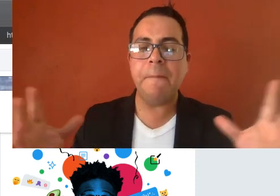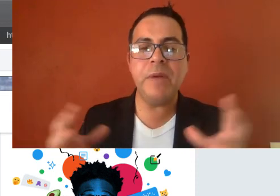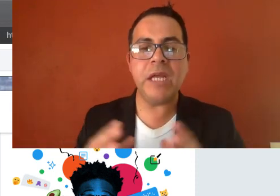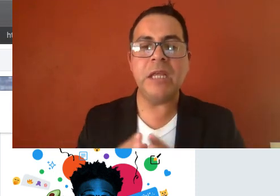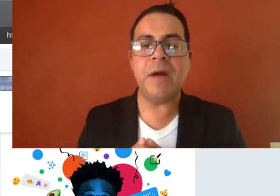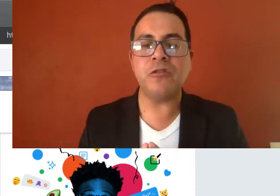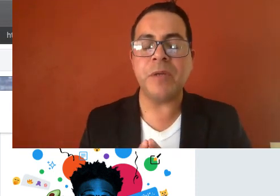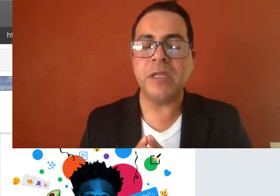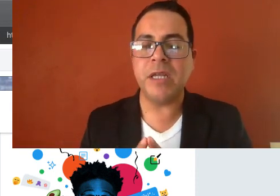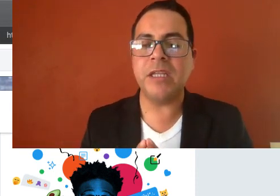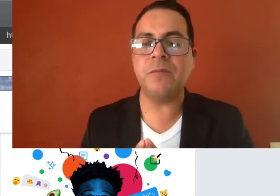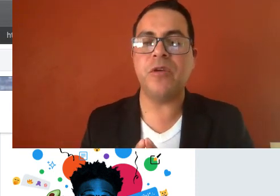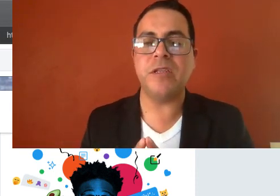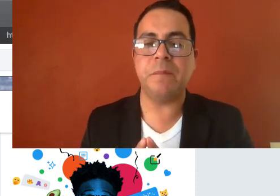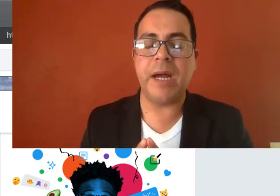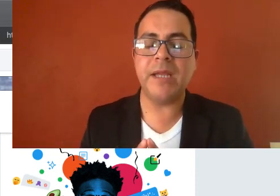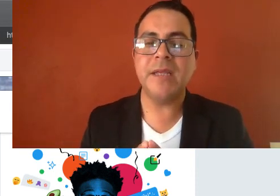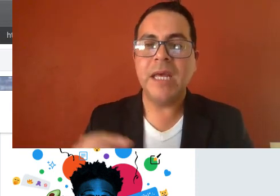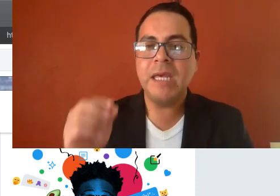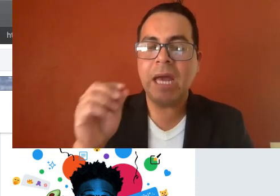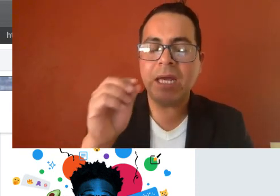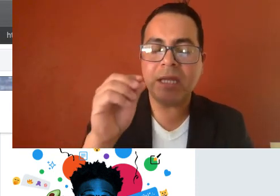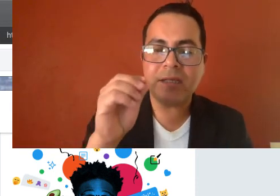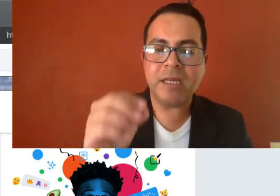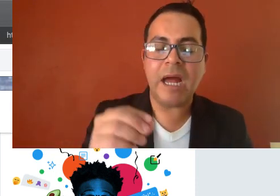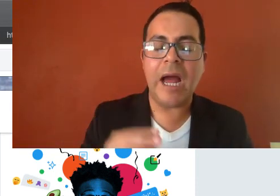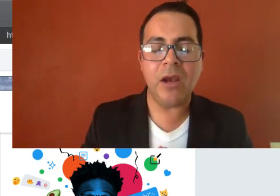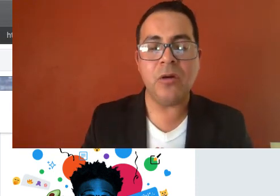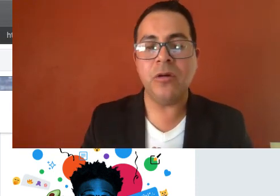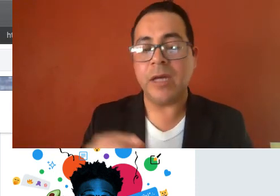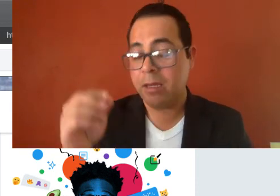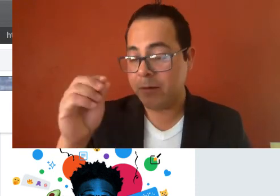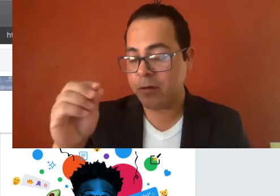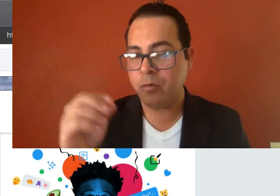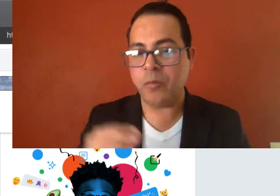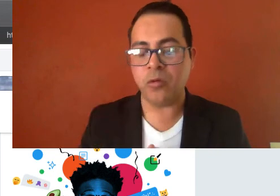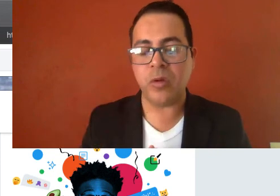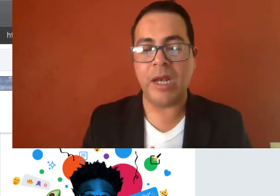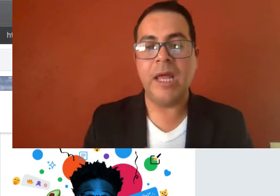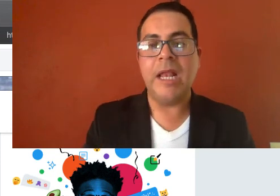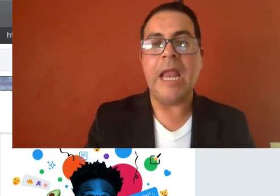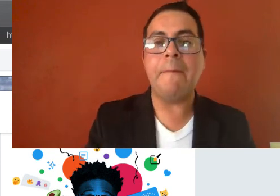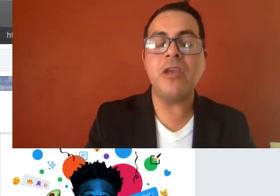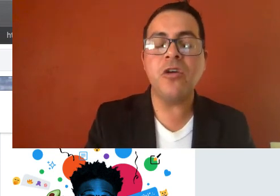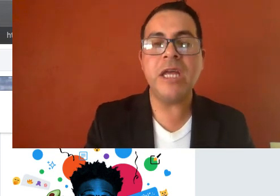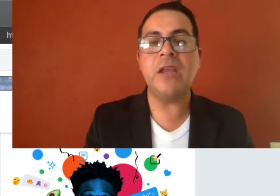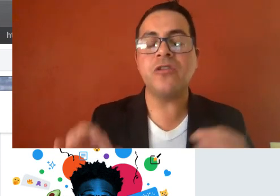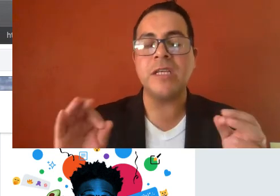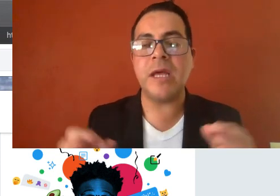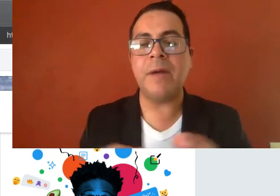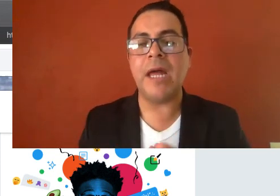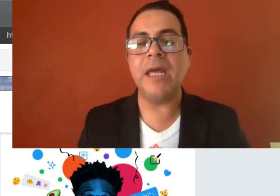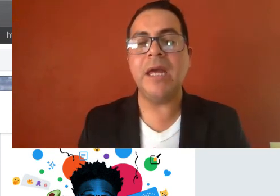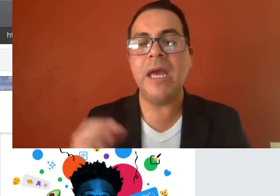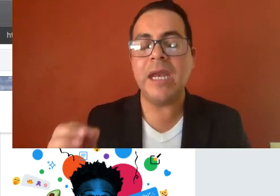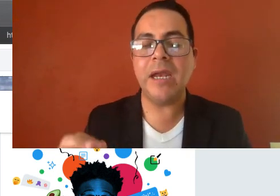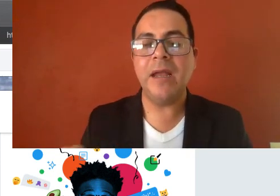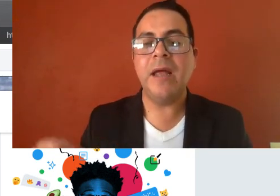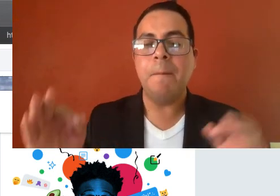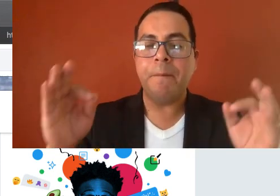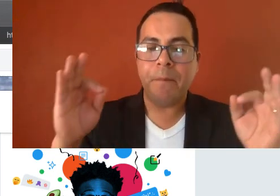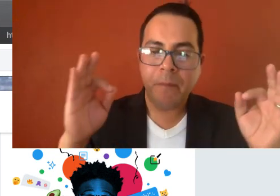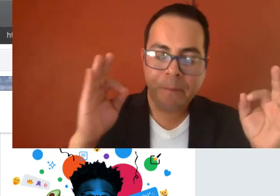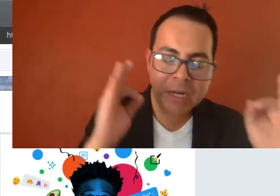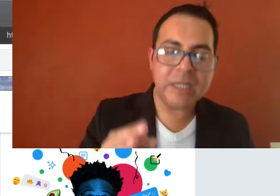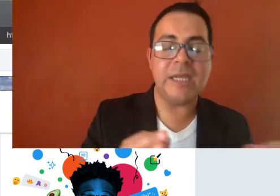fueran víctimas los presidentes municipales. Y hay que decir algo que debe ser muy puntual. La mayoría de los que estaban ahí eran